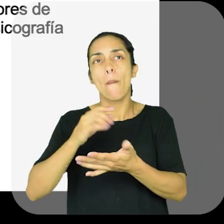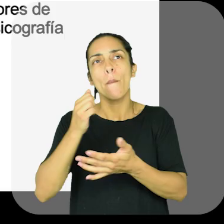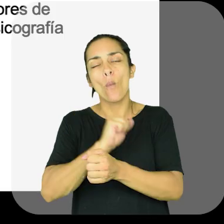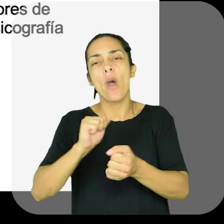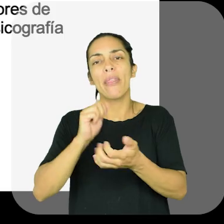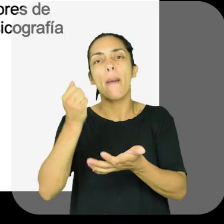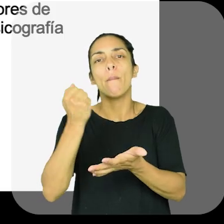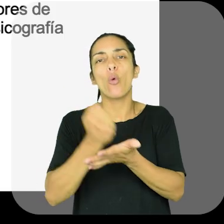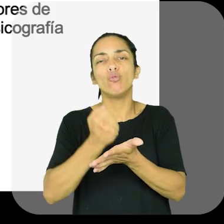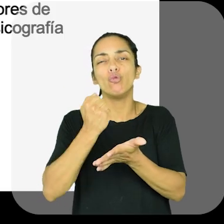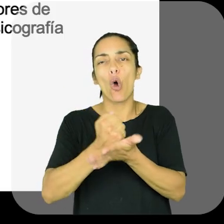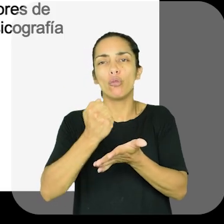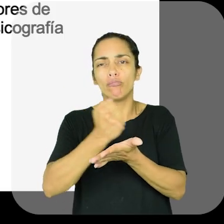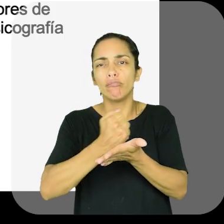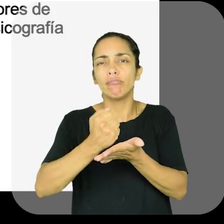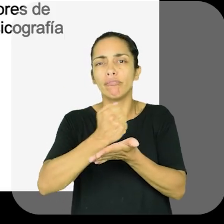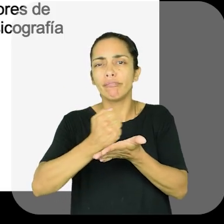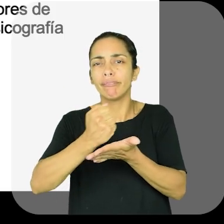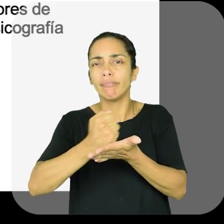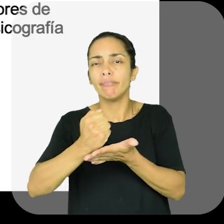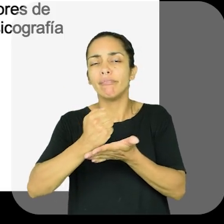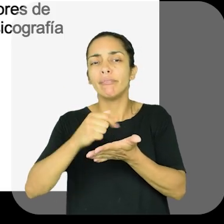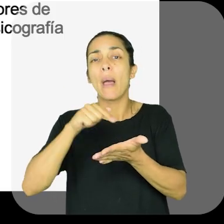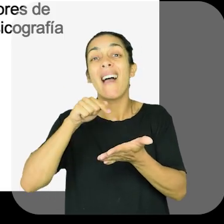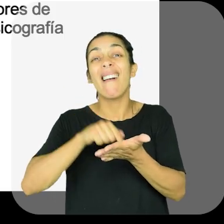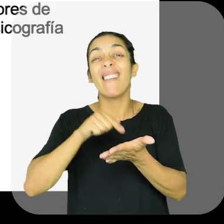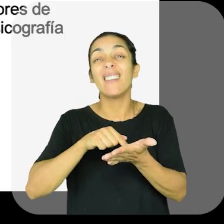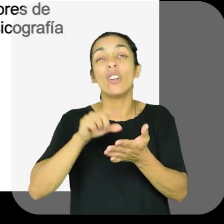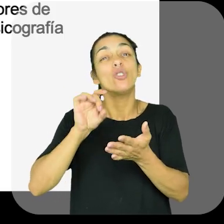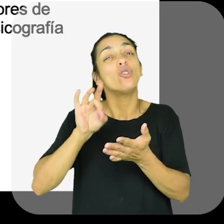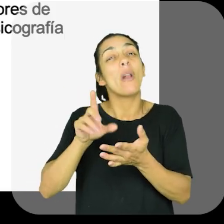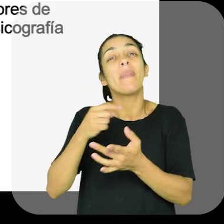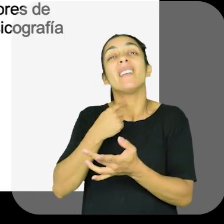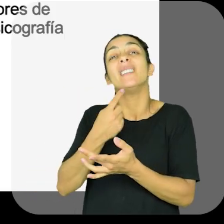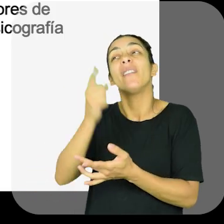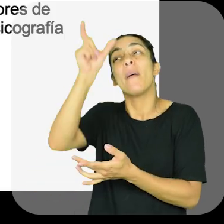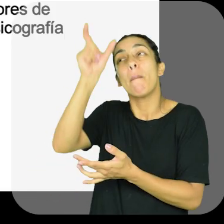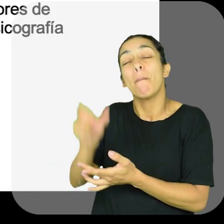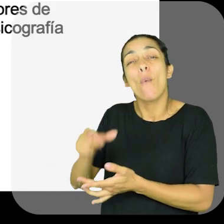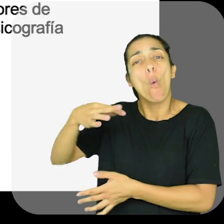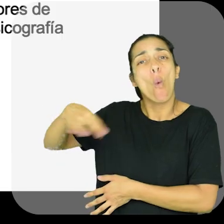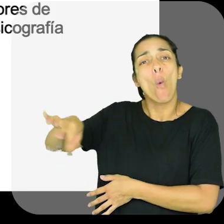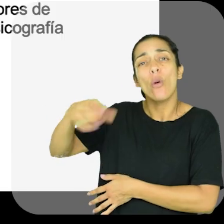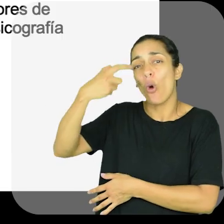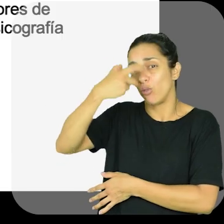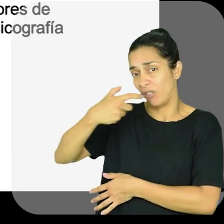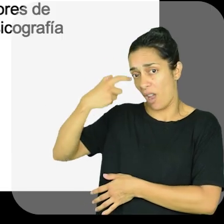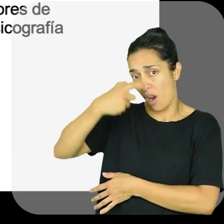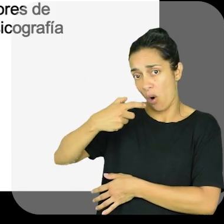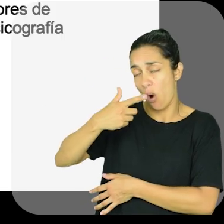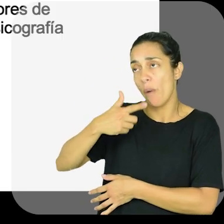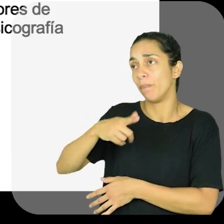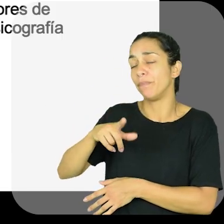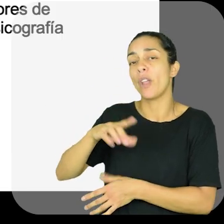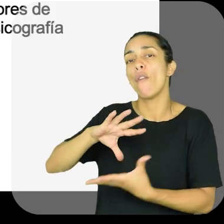persona ciega. Pero esta partitura solamente le serviría a una persona ciega. Es como que